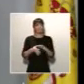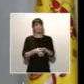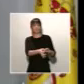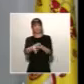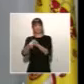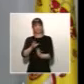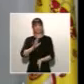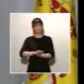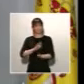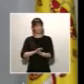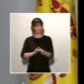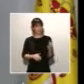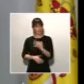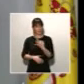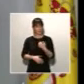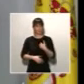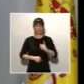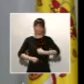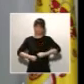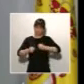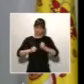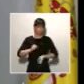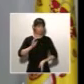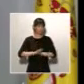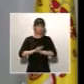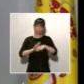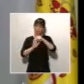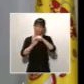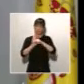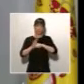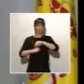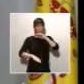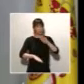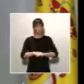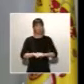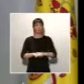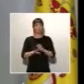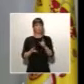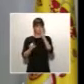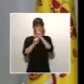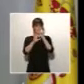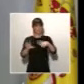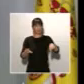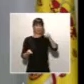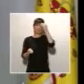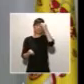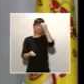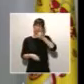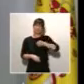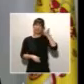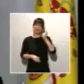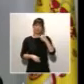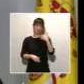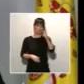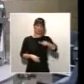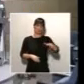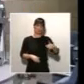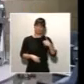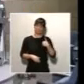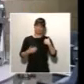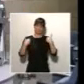que hay que persistir en las medidas y, desde luego, que tenemos que pensar más en los demás que en nosotros. Muchas gracias.